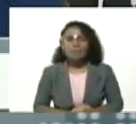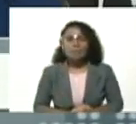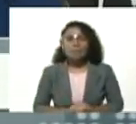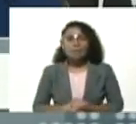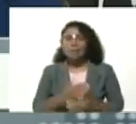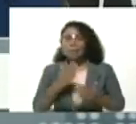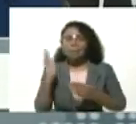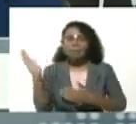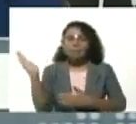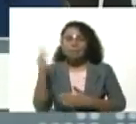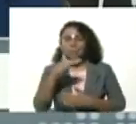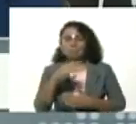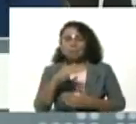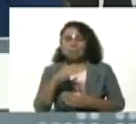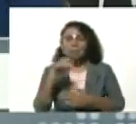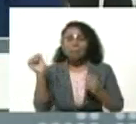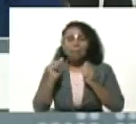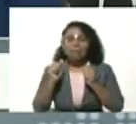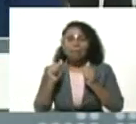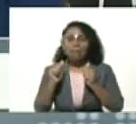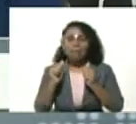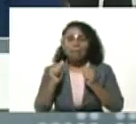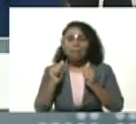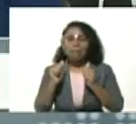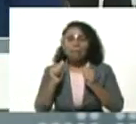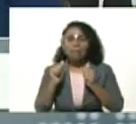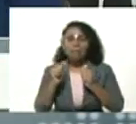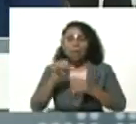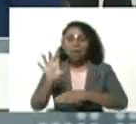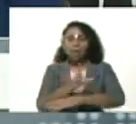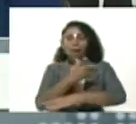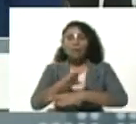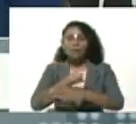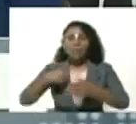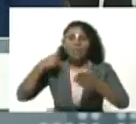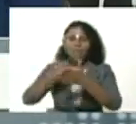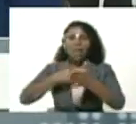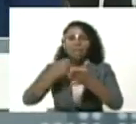vamos de Mérida con el canto de batalla.